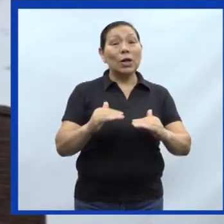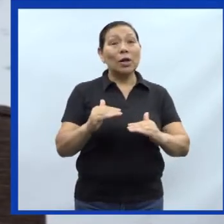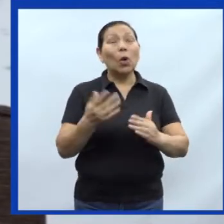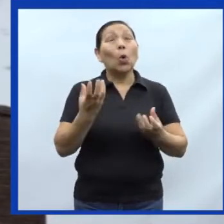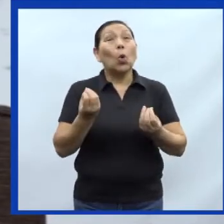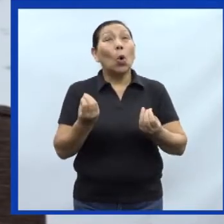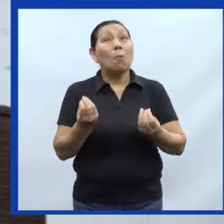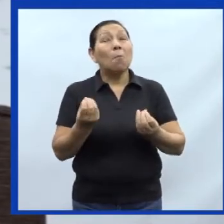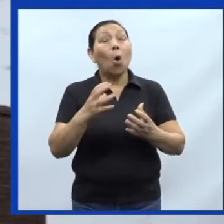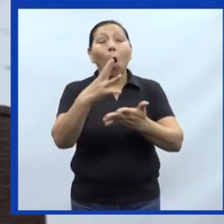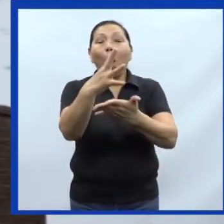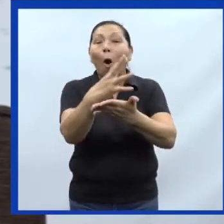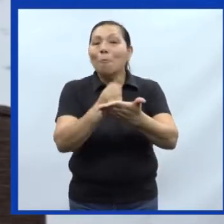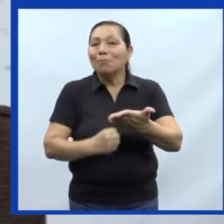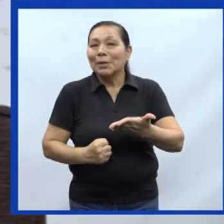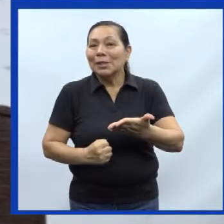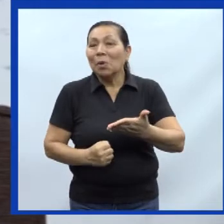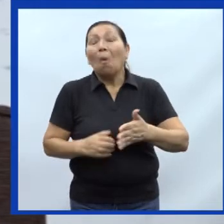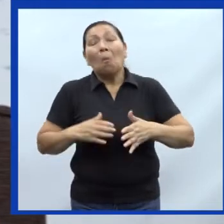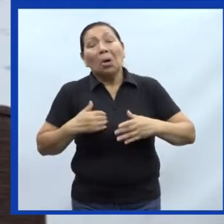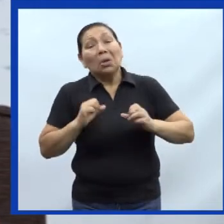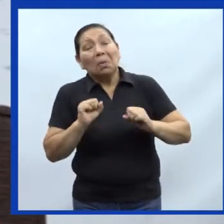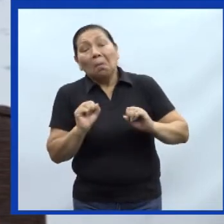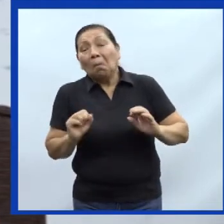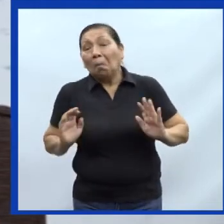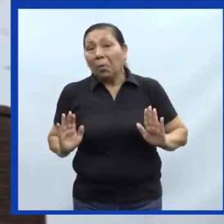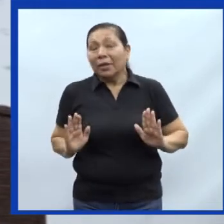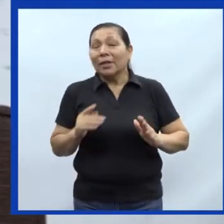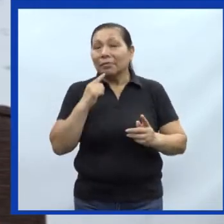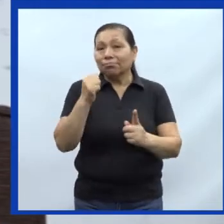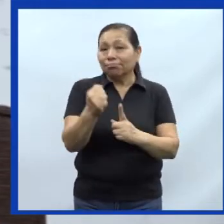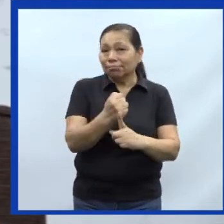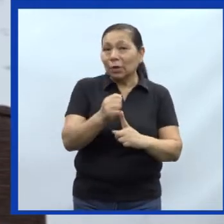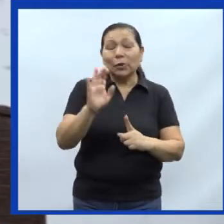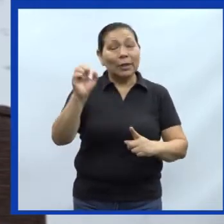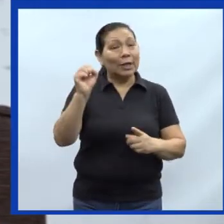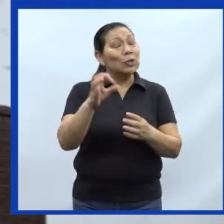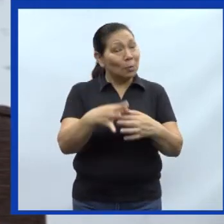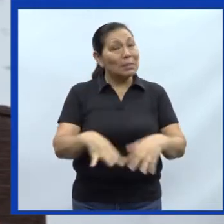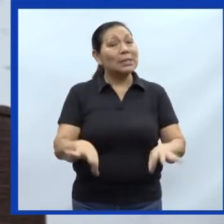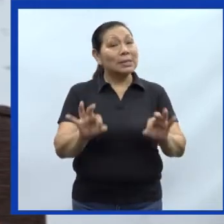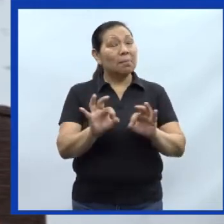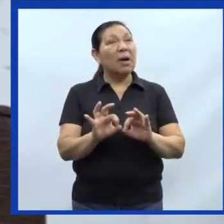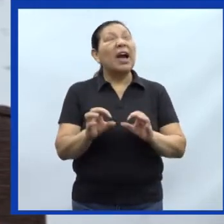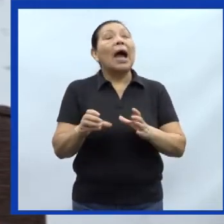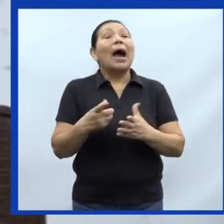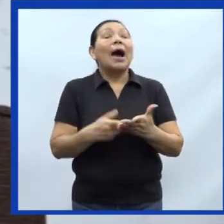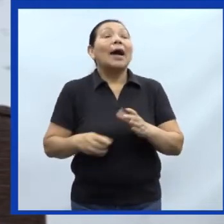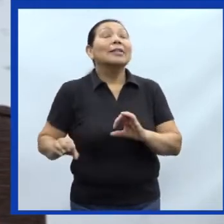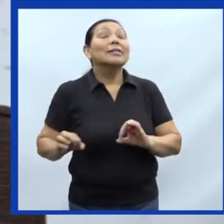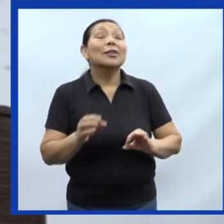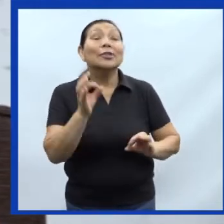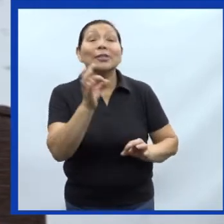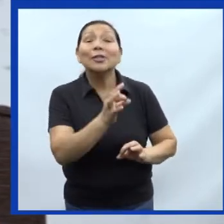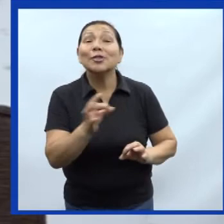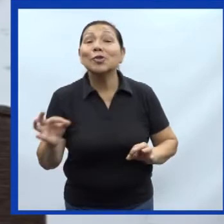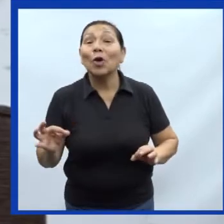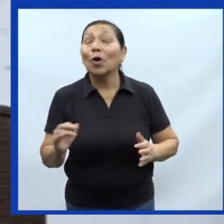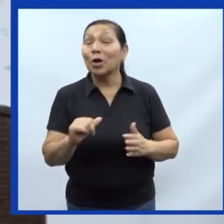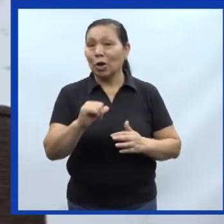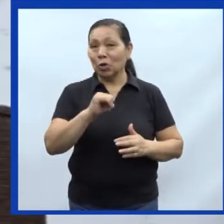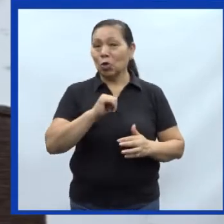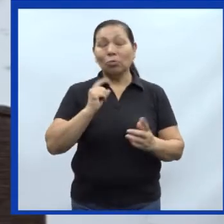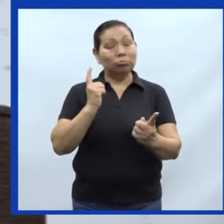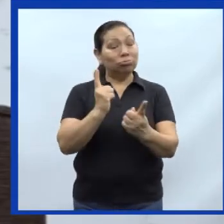una acción u omisión, toda vez que puedo lesionar o amenazar un derecho fundamental haciendo o no haciendo, es que yo